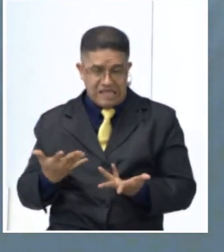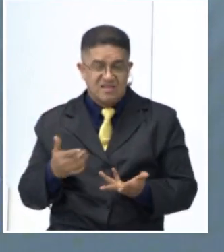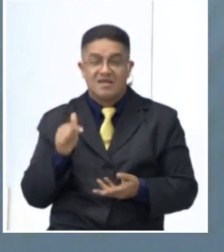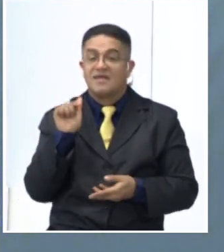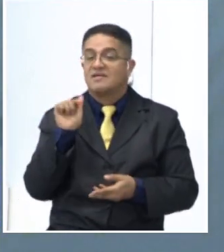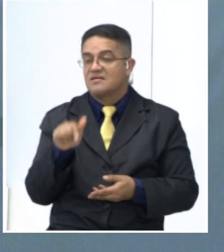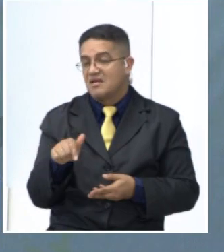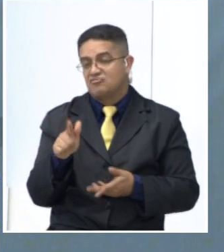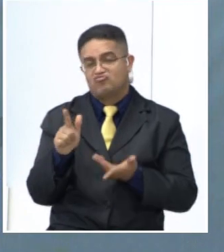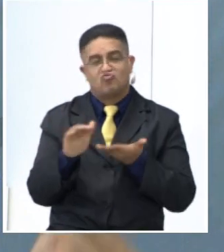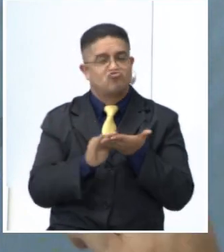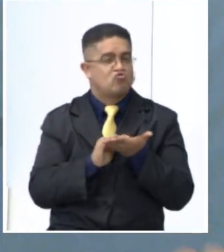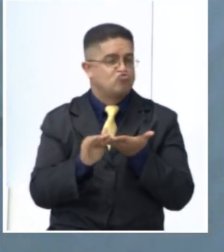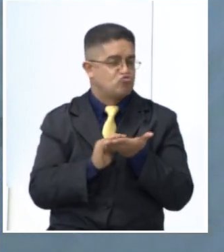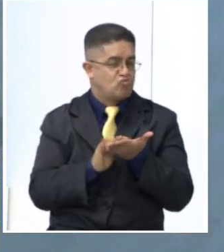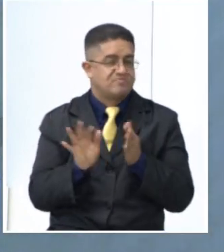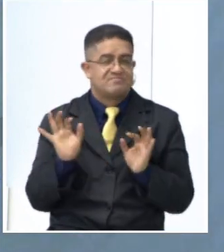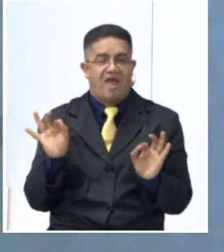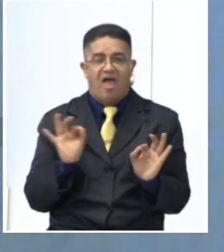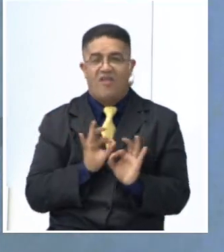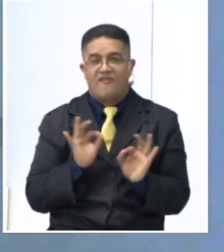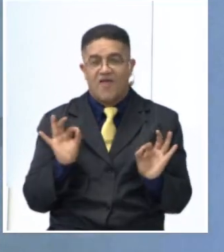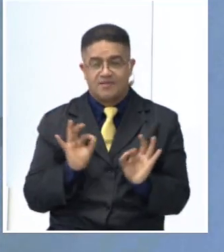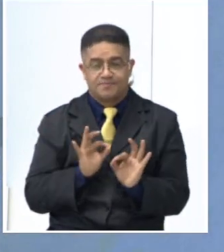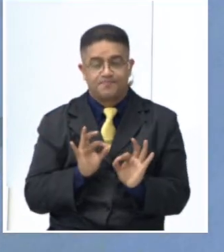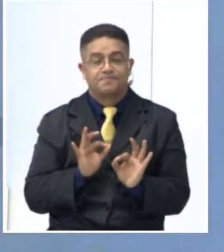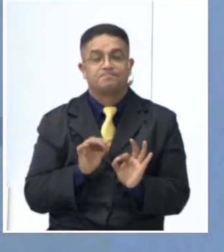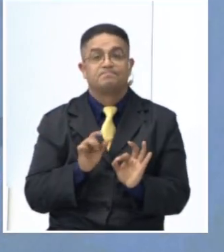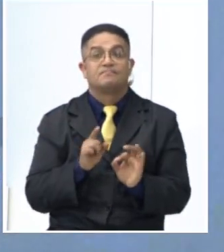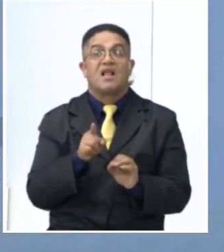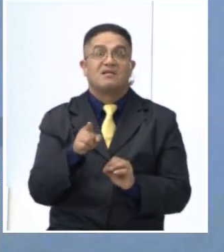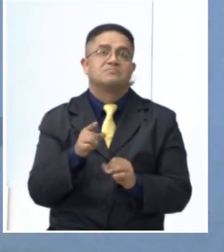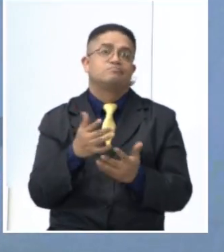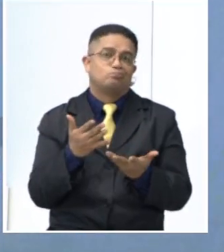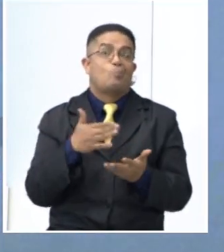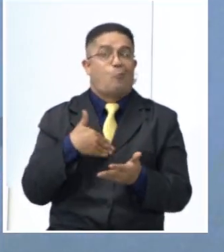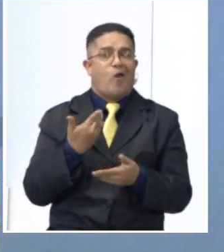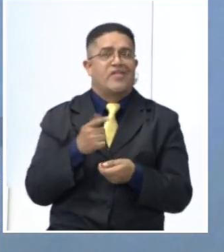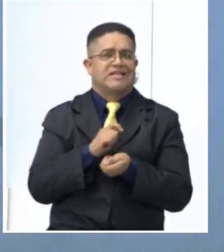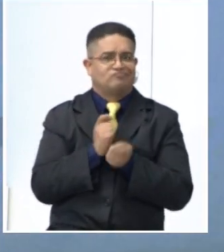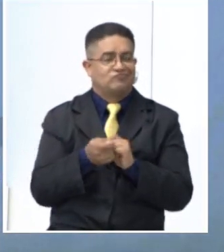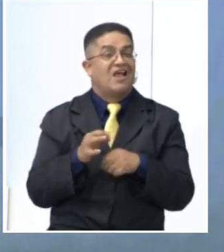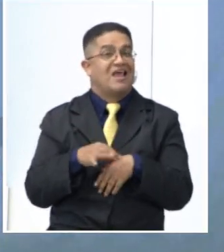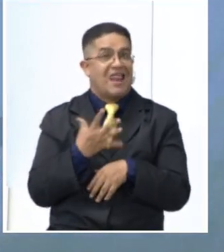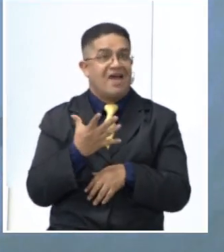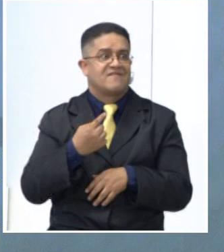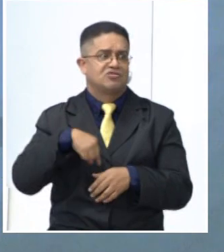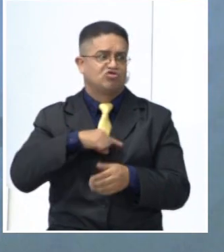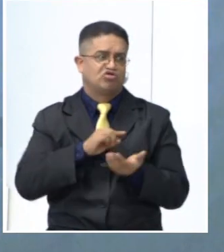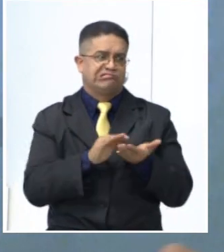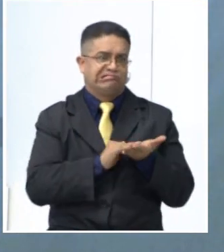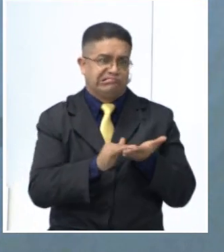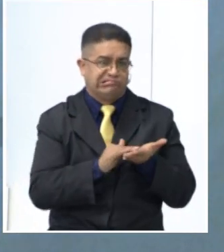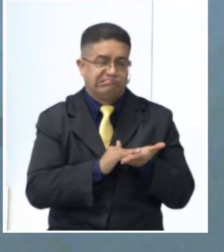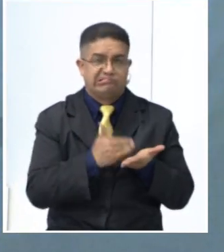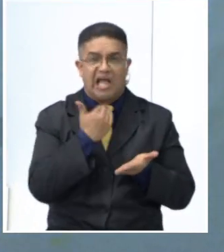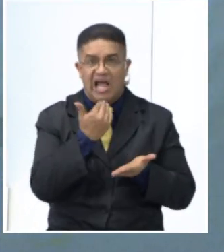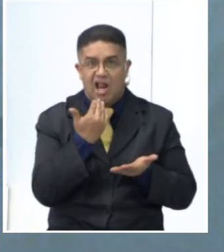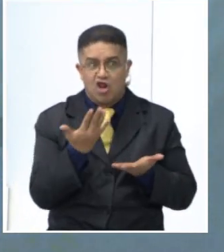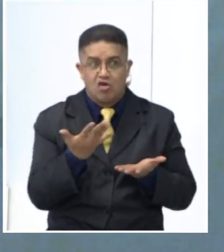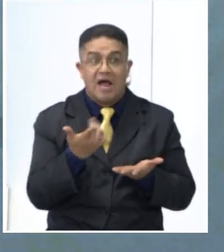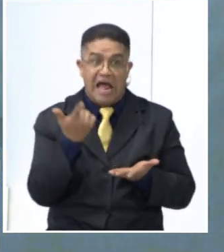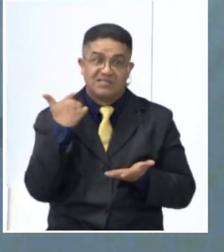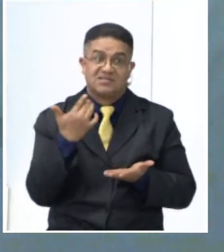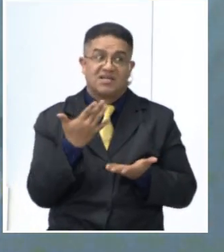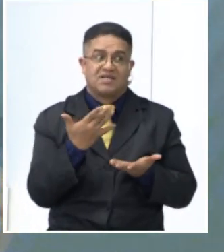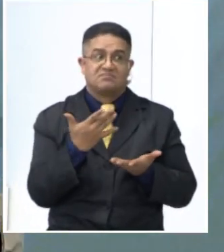esto no va a resolver el problema, más bien lo hace que el problema sea peor y pues después tenemos que resolver un problema que en teoría era